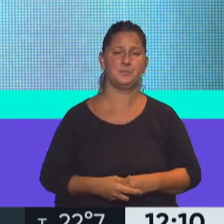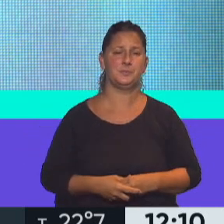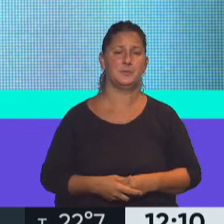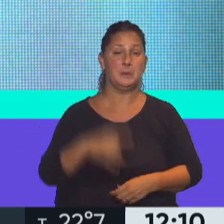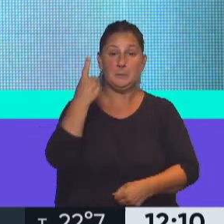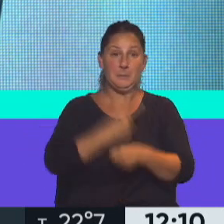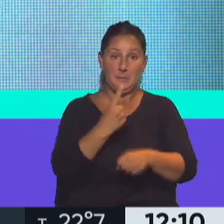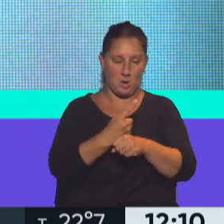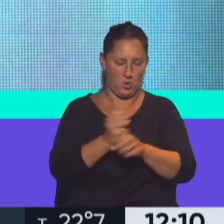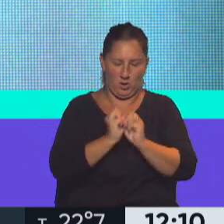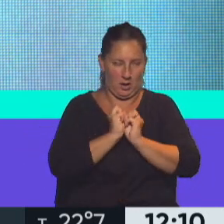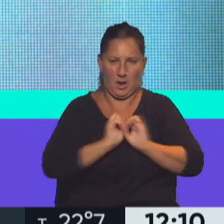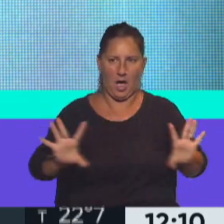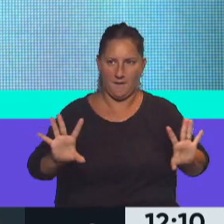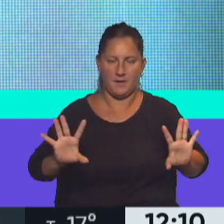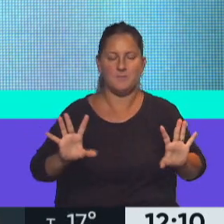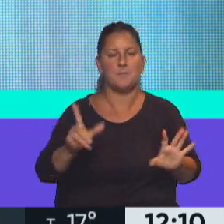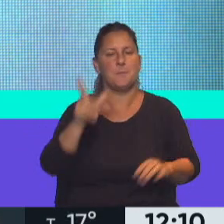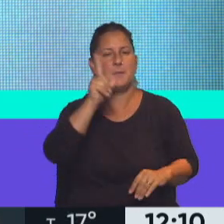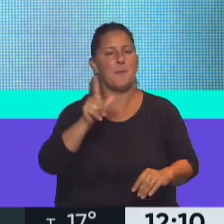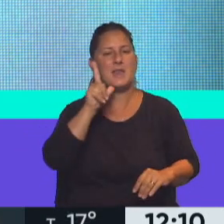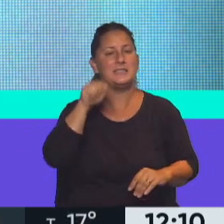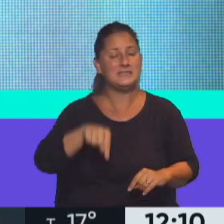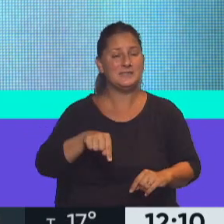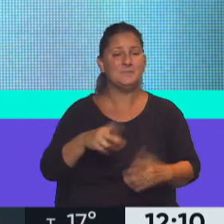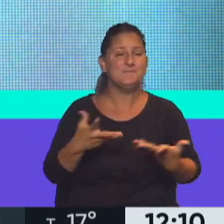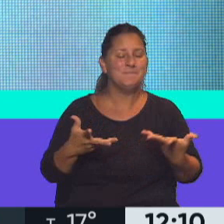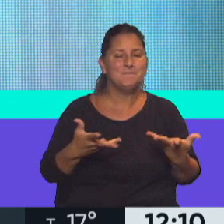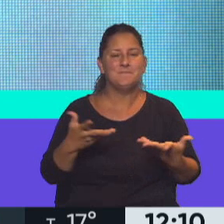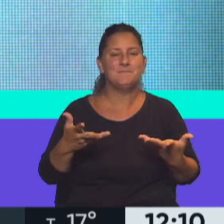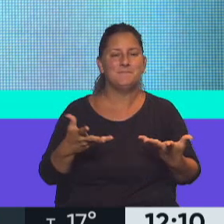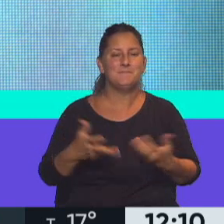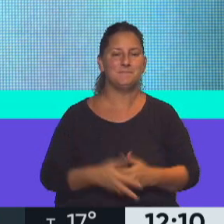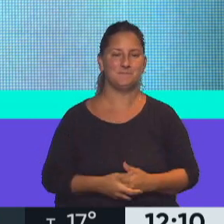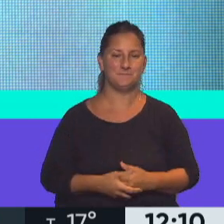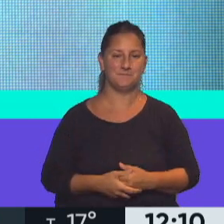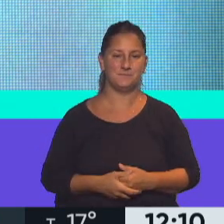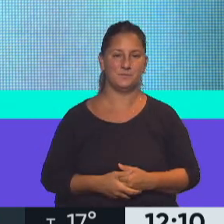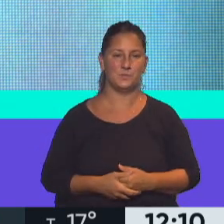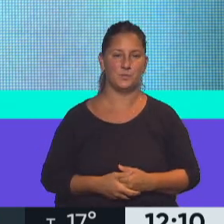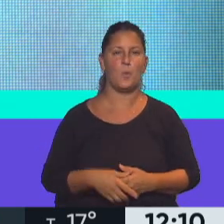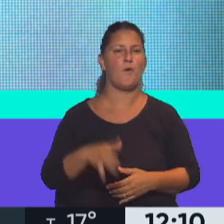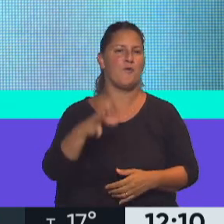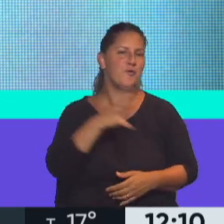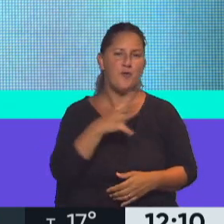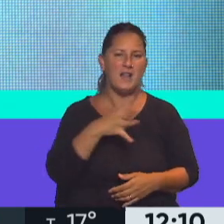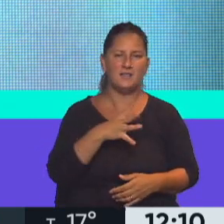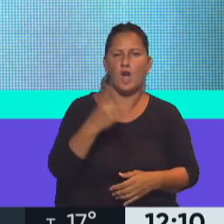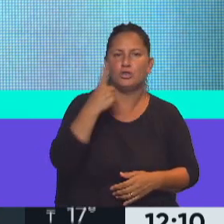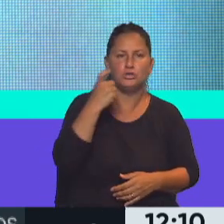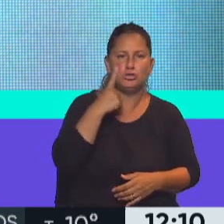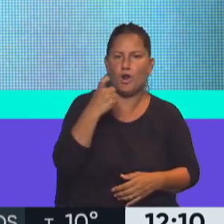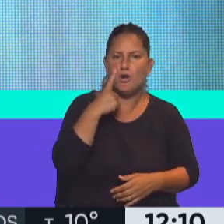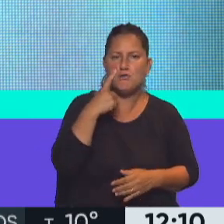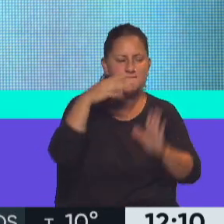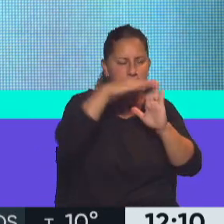una desgracia, me parece que tiene que ver con la no regulación